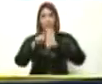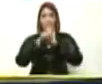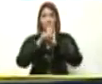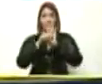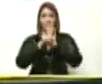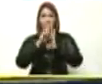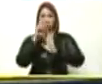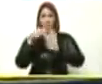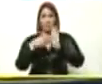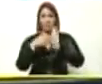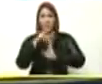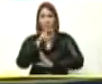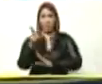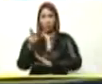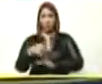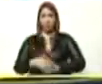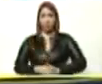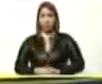2022,